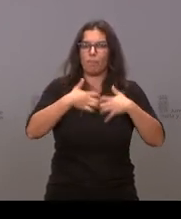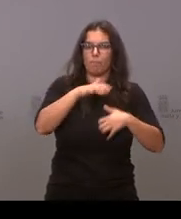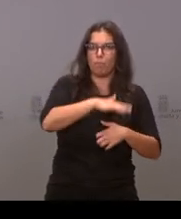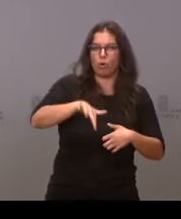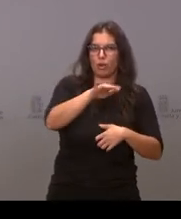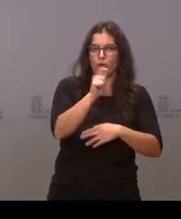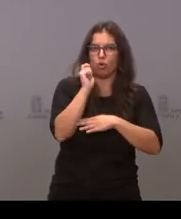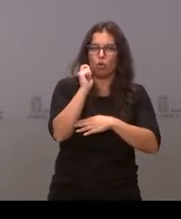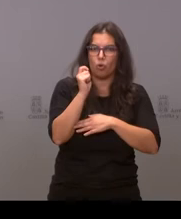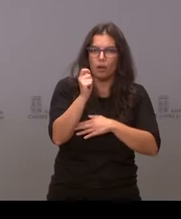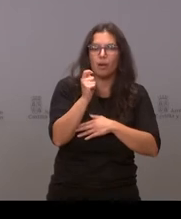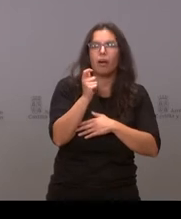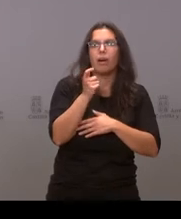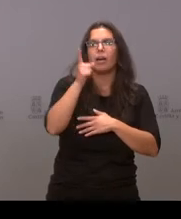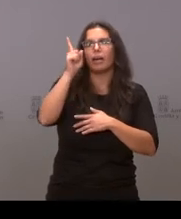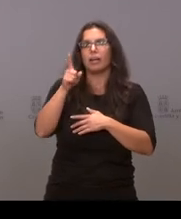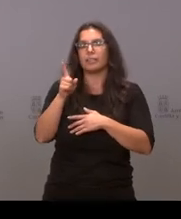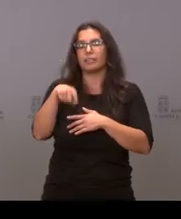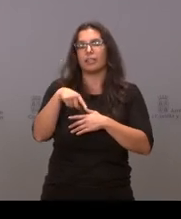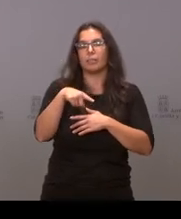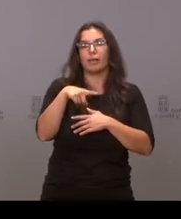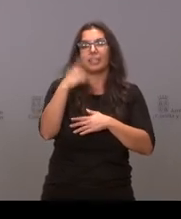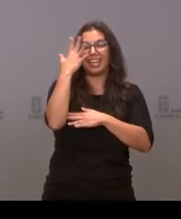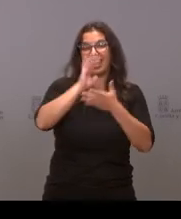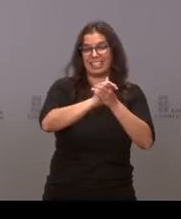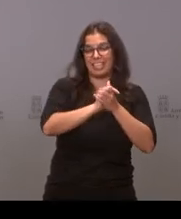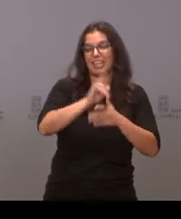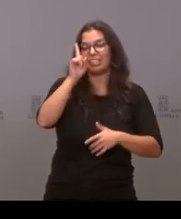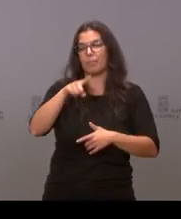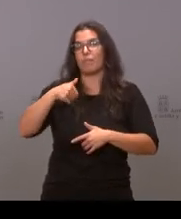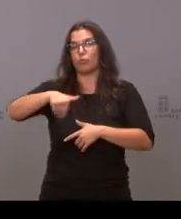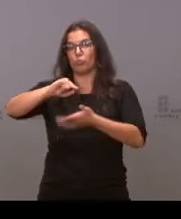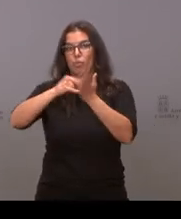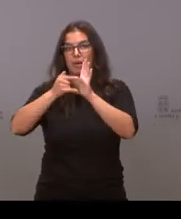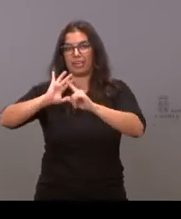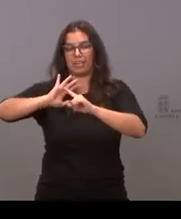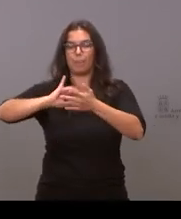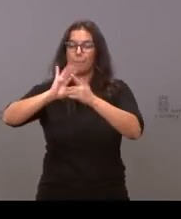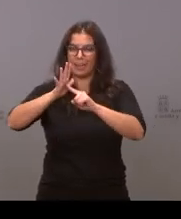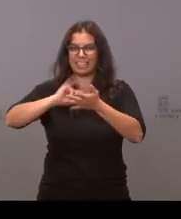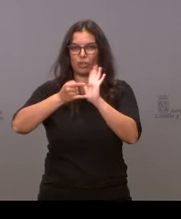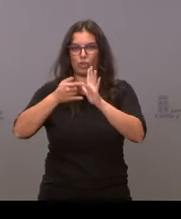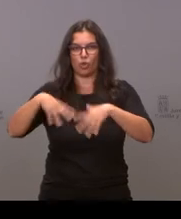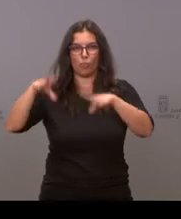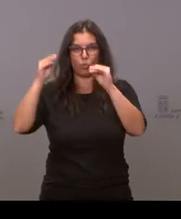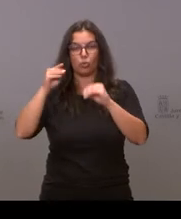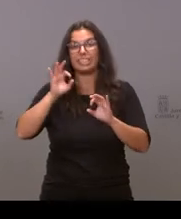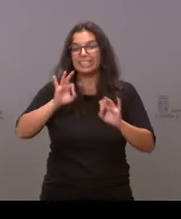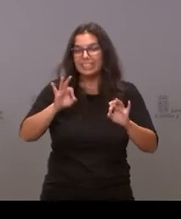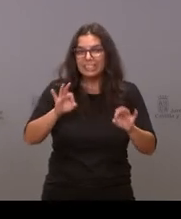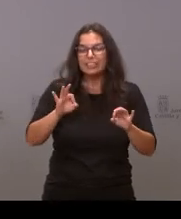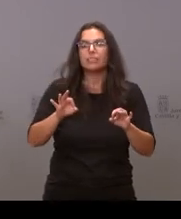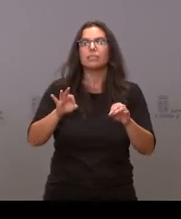también al futuro parque tecnológico de la ciudad de burgos y en concreto el proyecto industrial de cronos pan